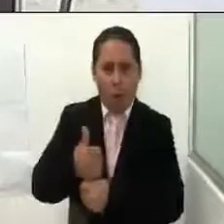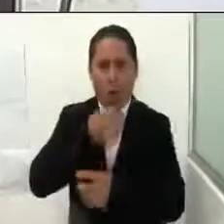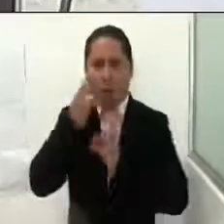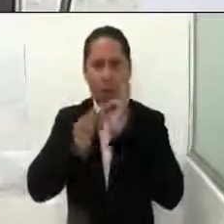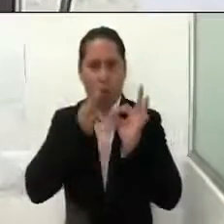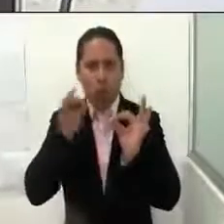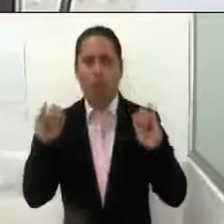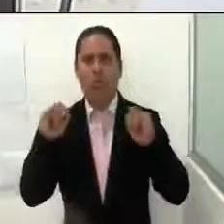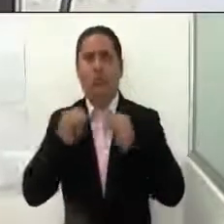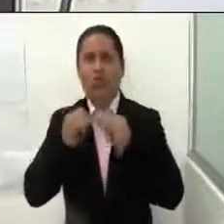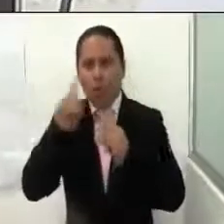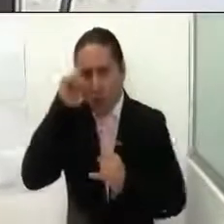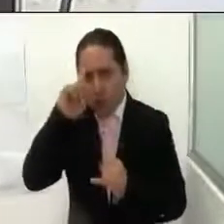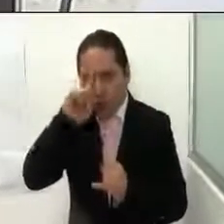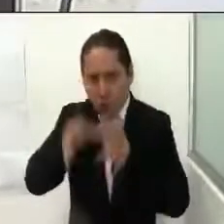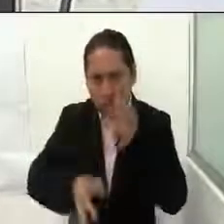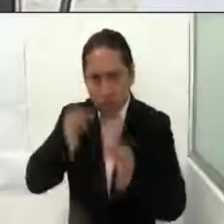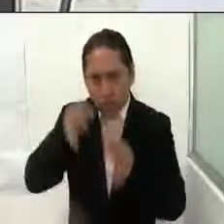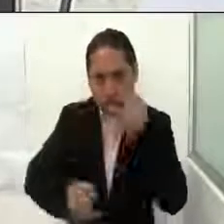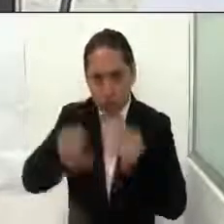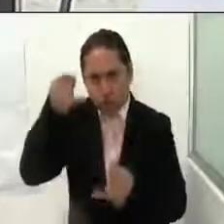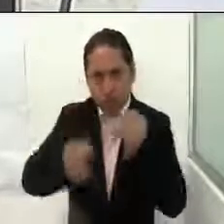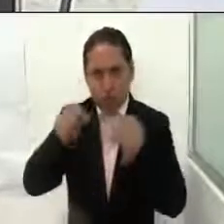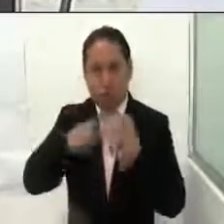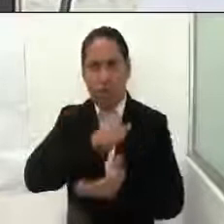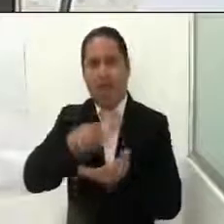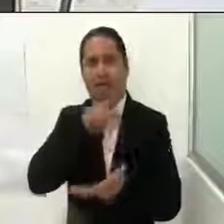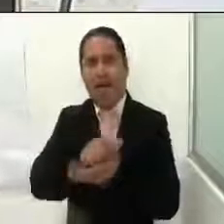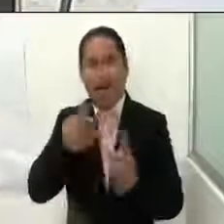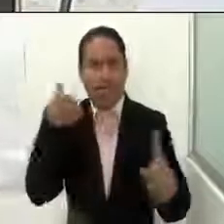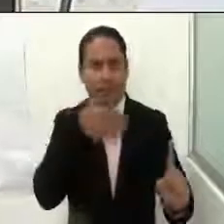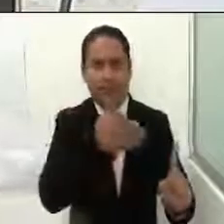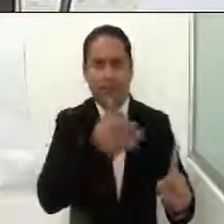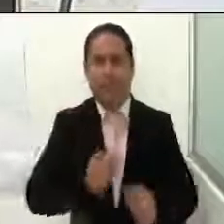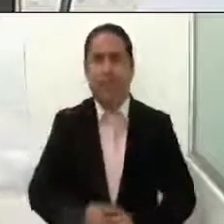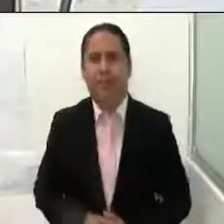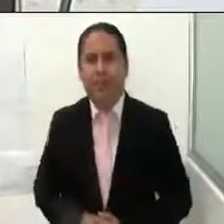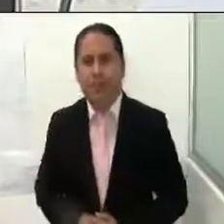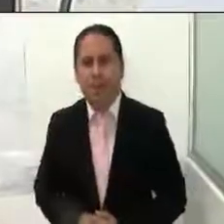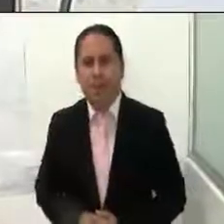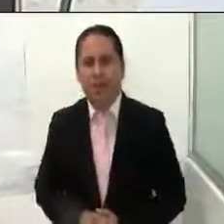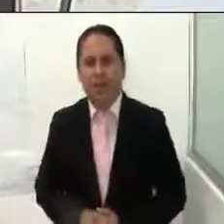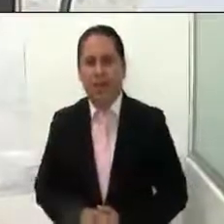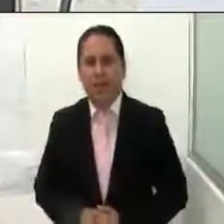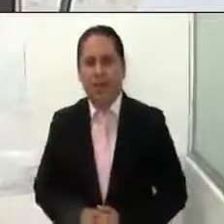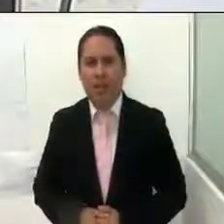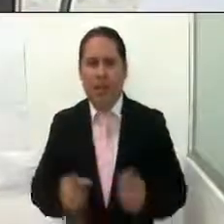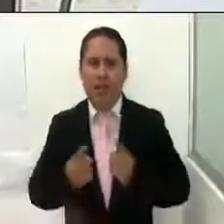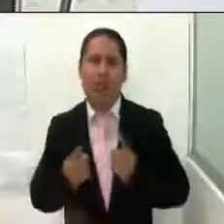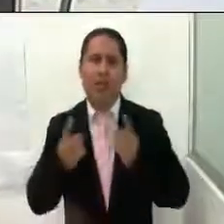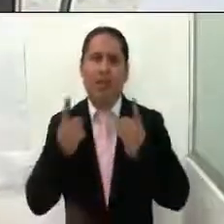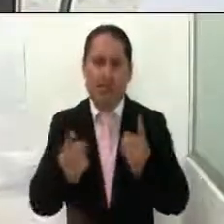de la consejería jurídica y de asistencia legal dada la prioridad del actual gobierno de